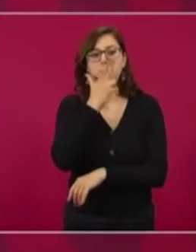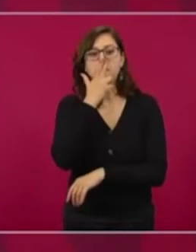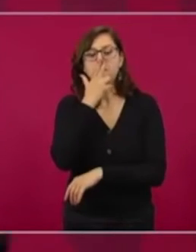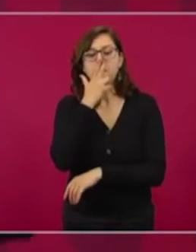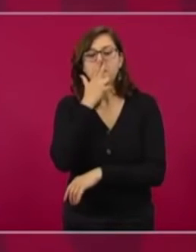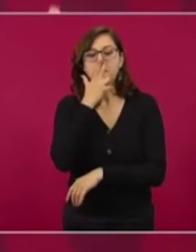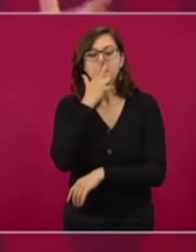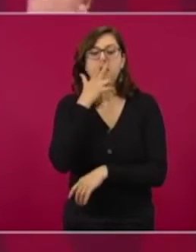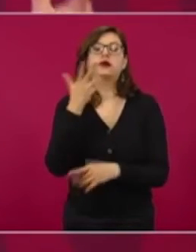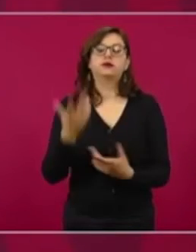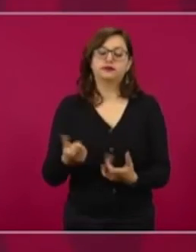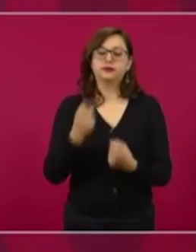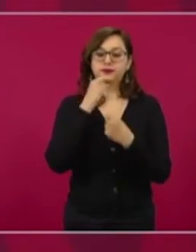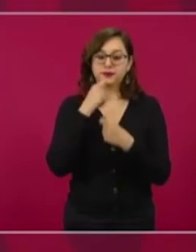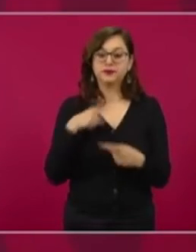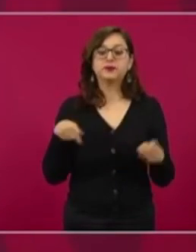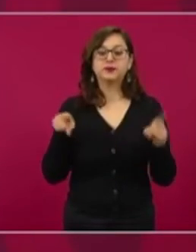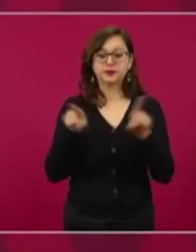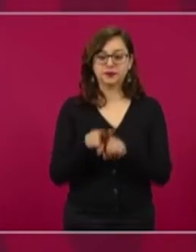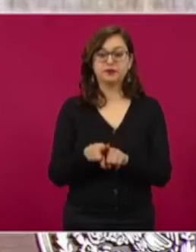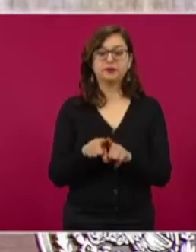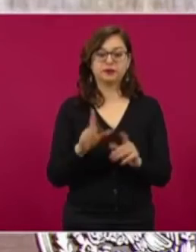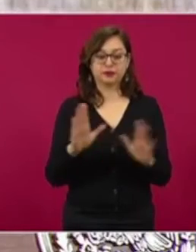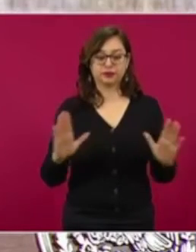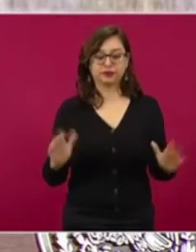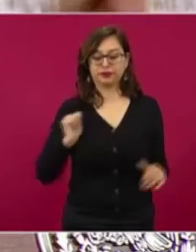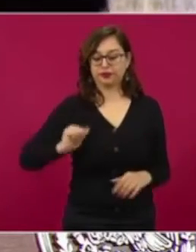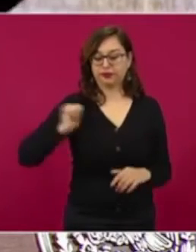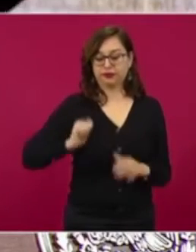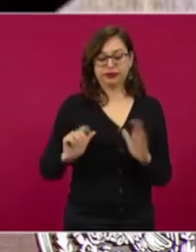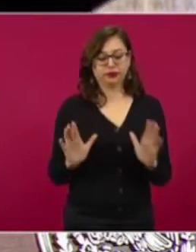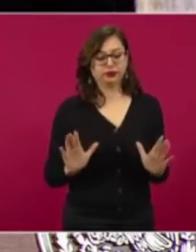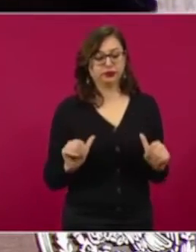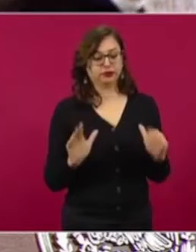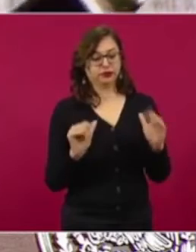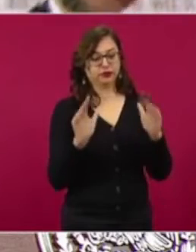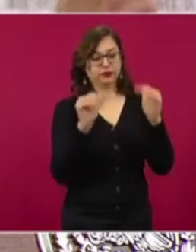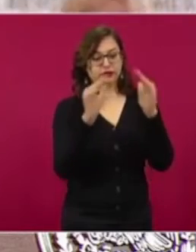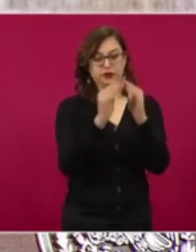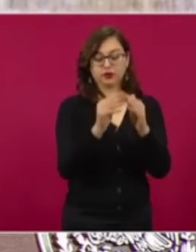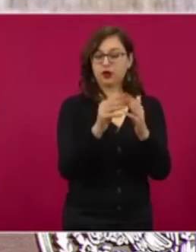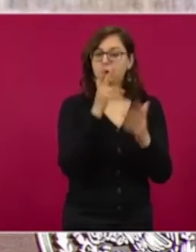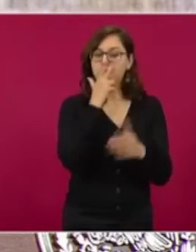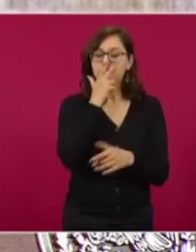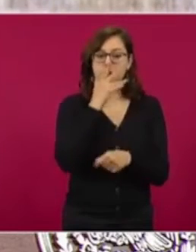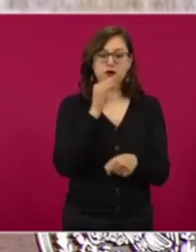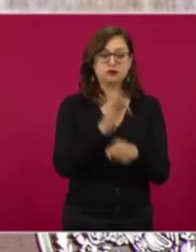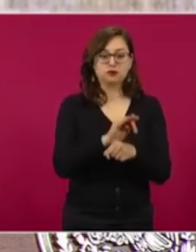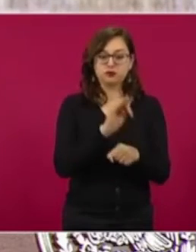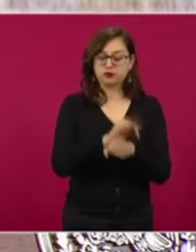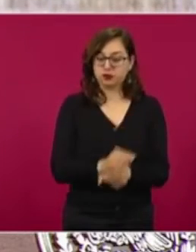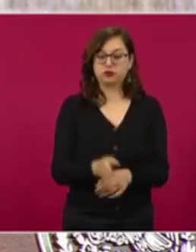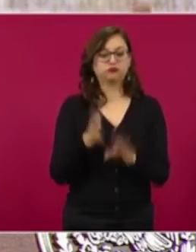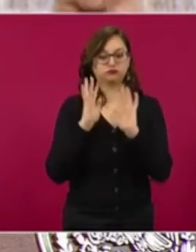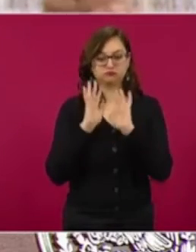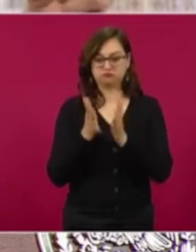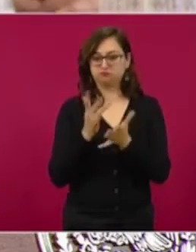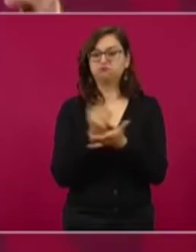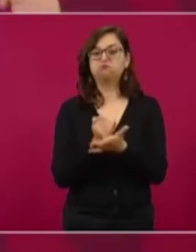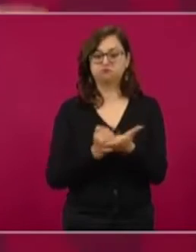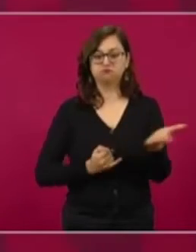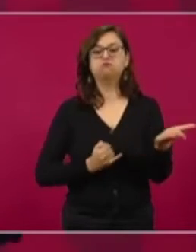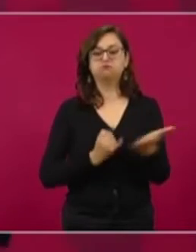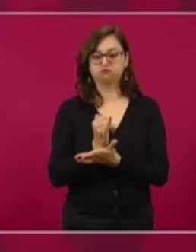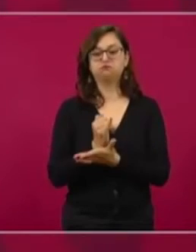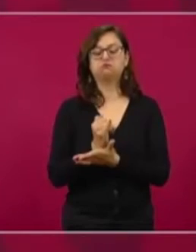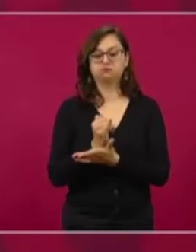y desde luego la zona arqueológica. Pero ahí vamos a comenzar, ya eso lo decidimos, ya